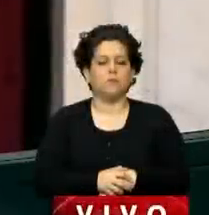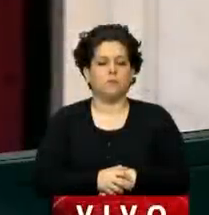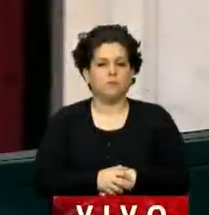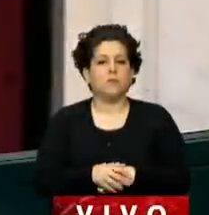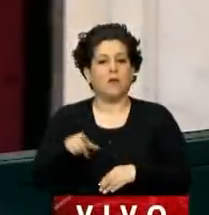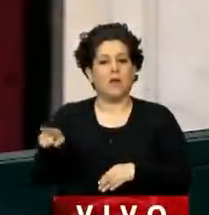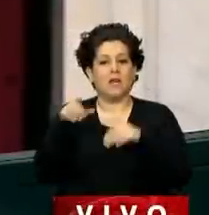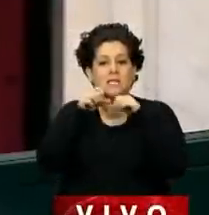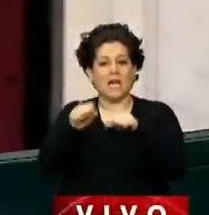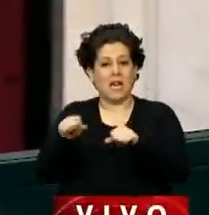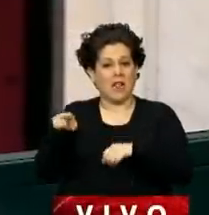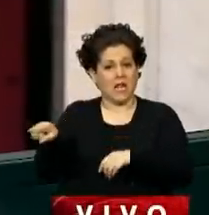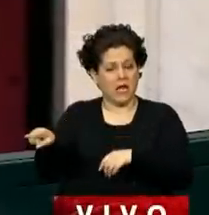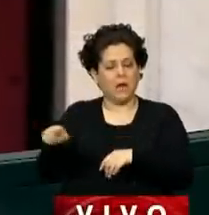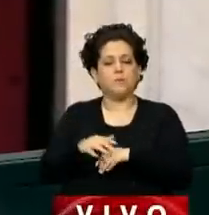obran en secretaría.